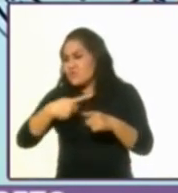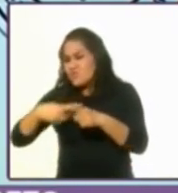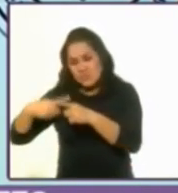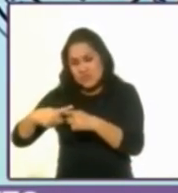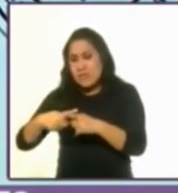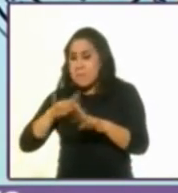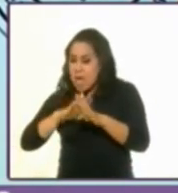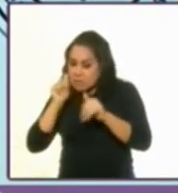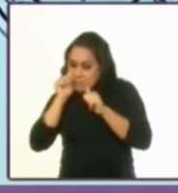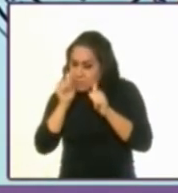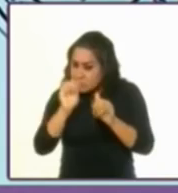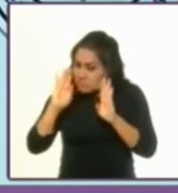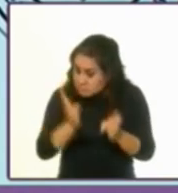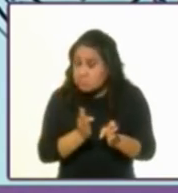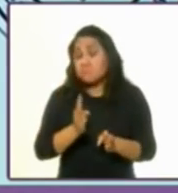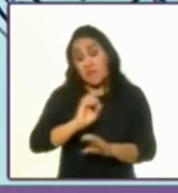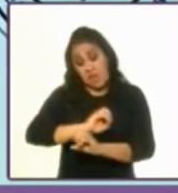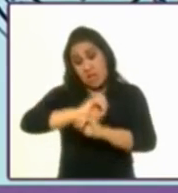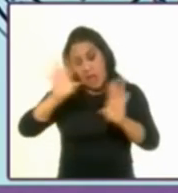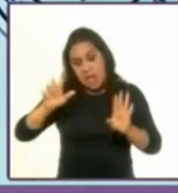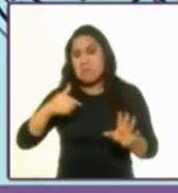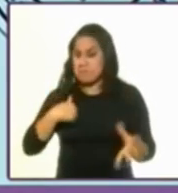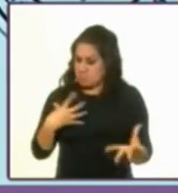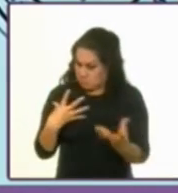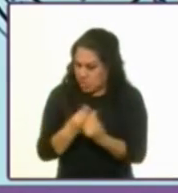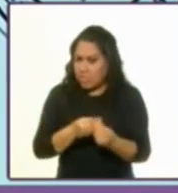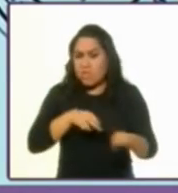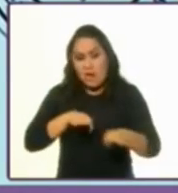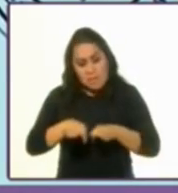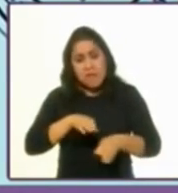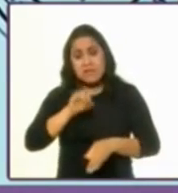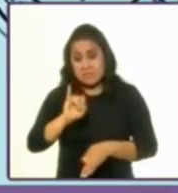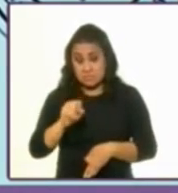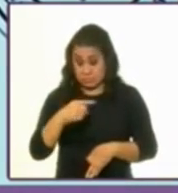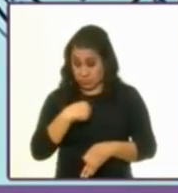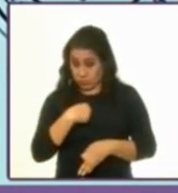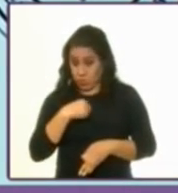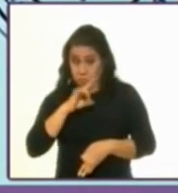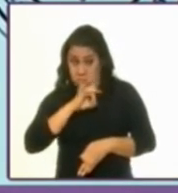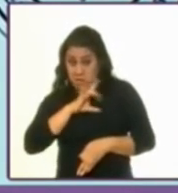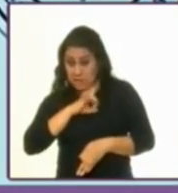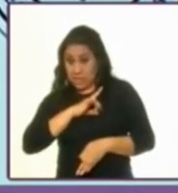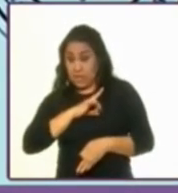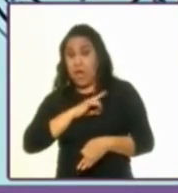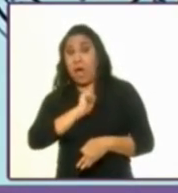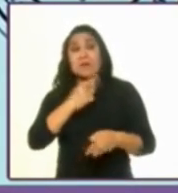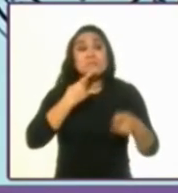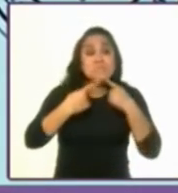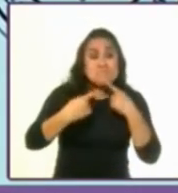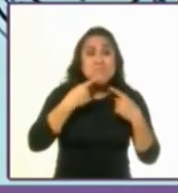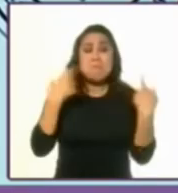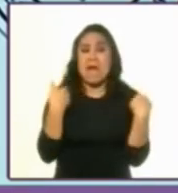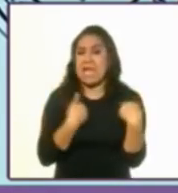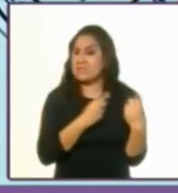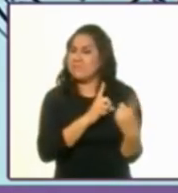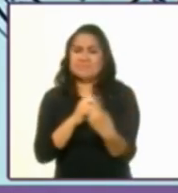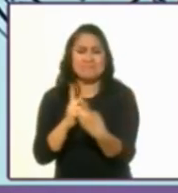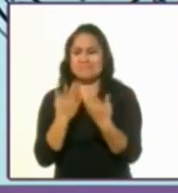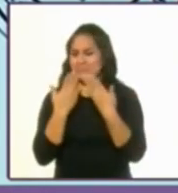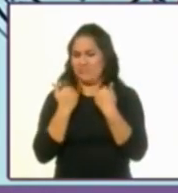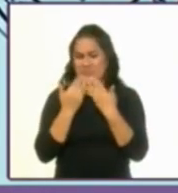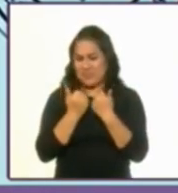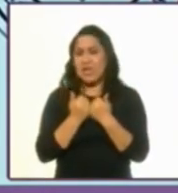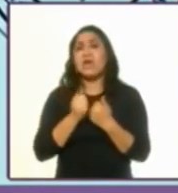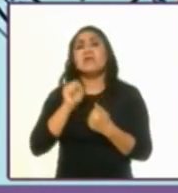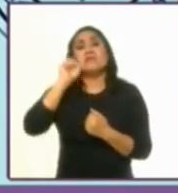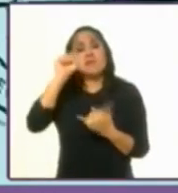claro vamos a trabajar y nos vamos a hacer cargo de esos servicios nosotros no le tenemos miedo al diálogo con los maestros no le tenemos miedo por supuesto al diálogo